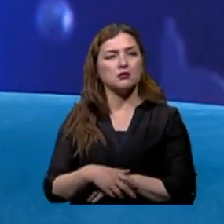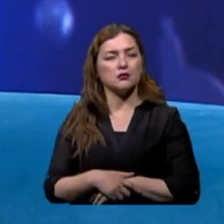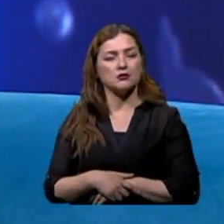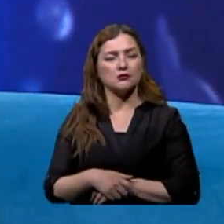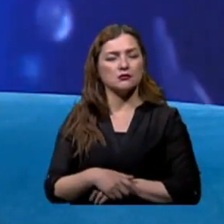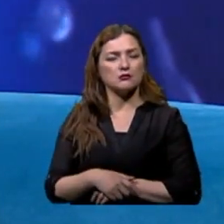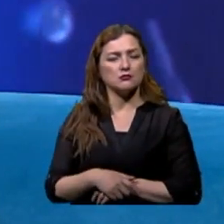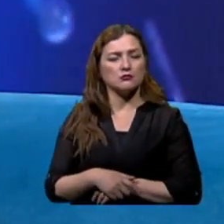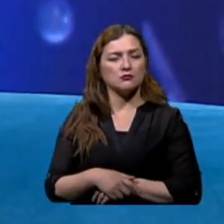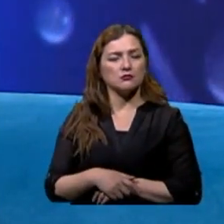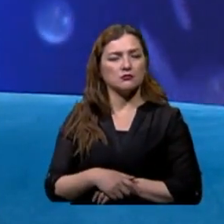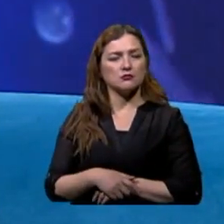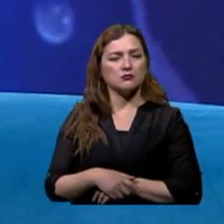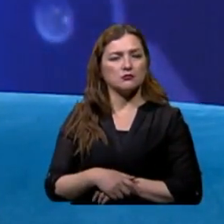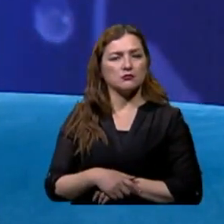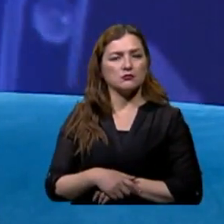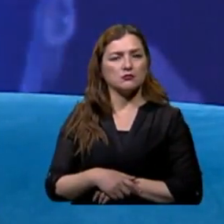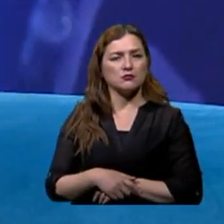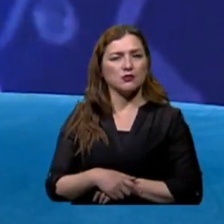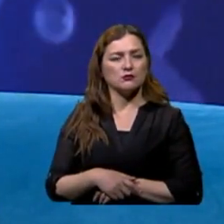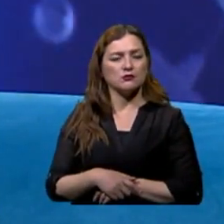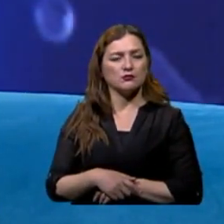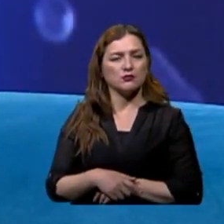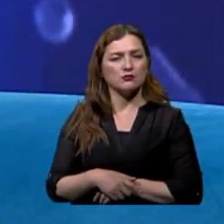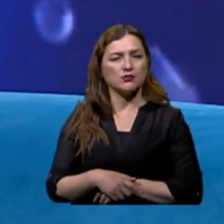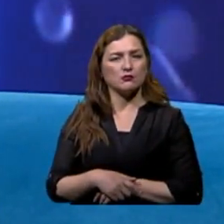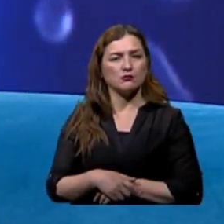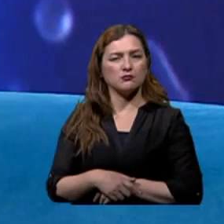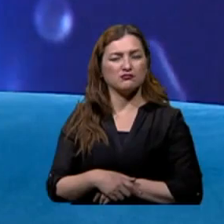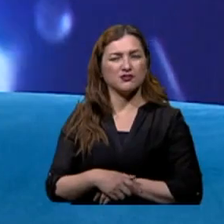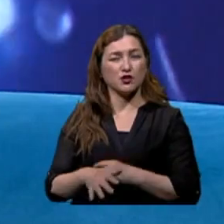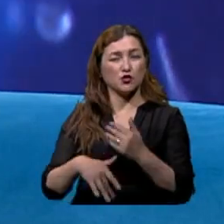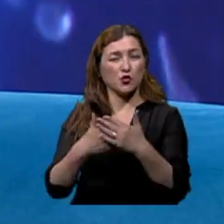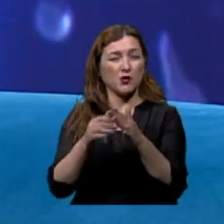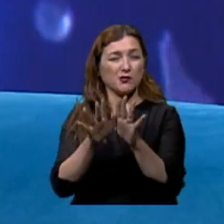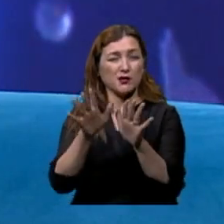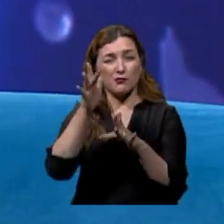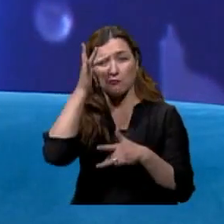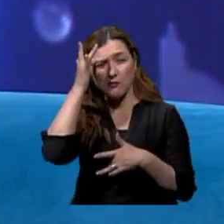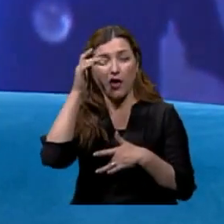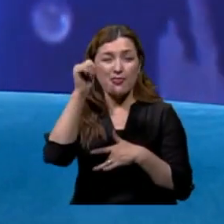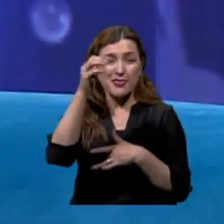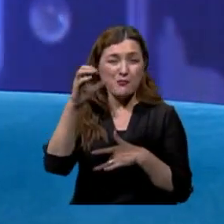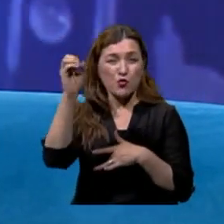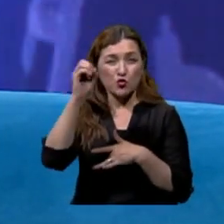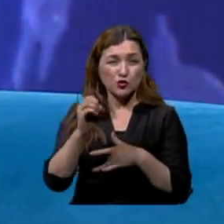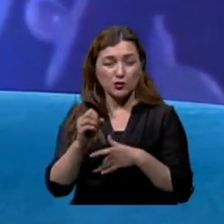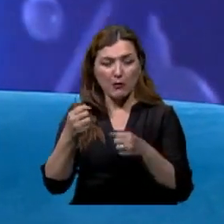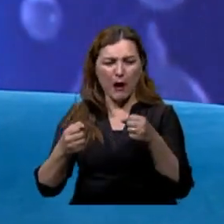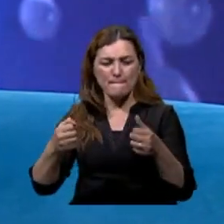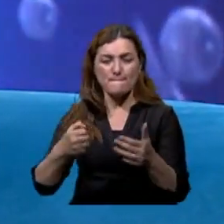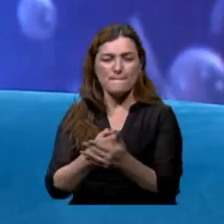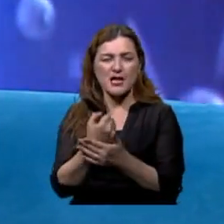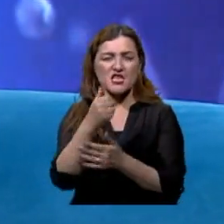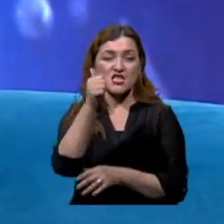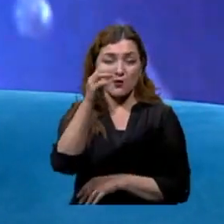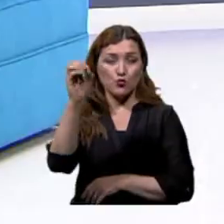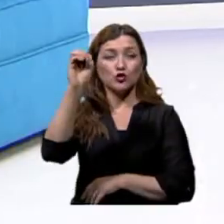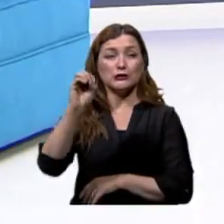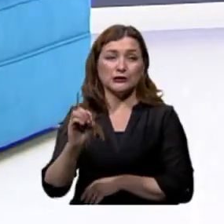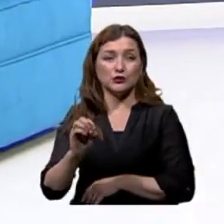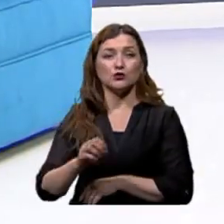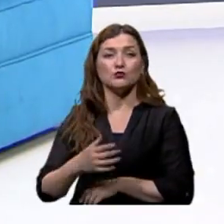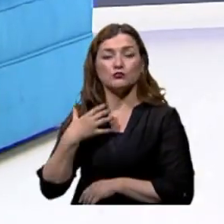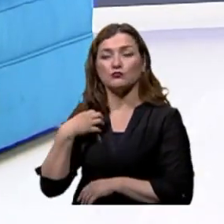puede ser unos 10% de la cantidad de patologías traumáticas del hospital. Es decir,